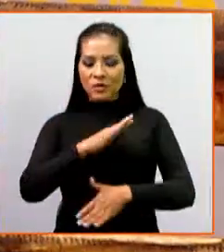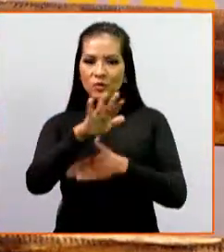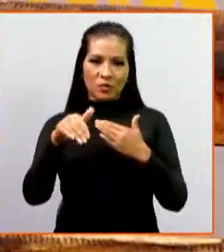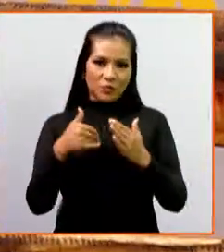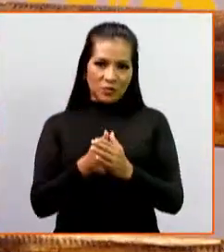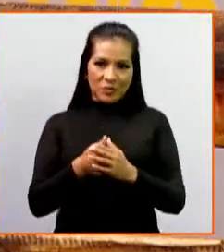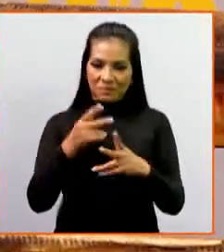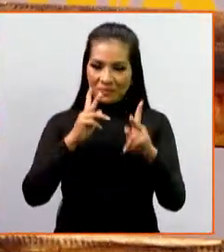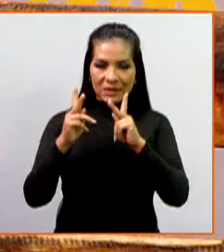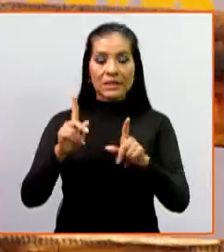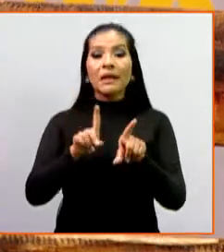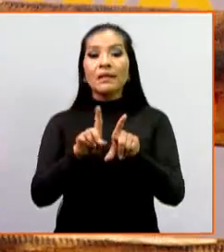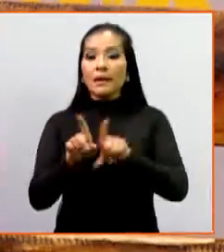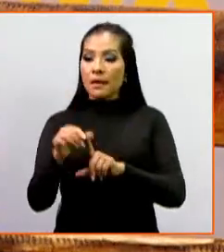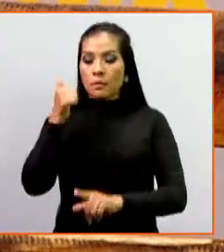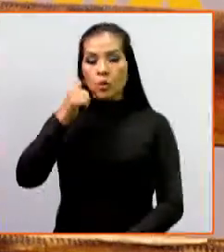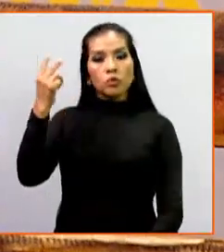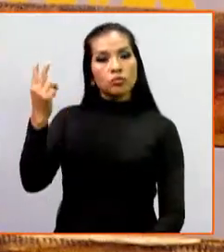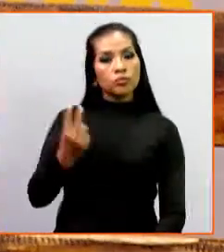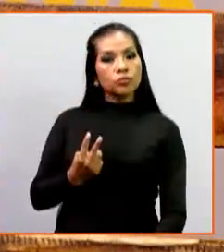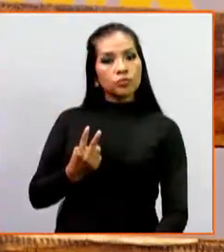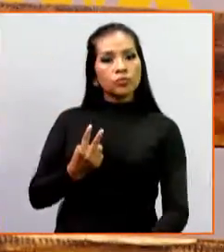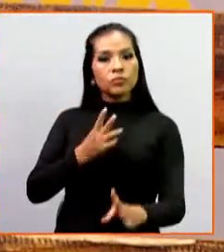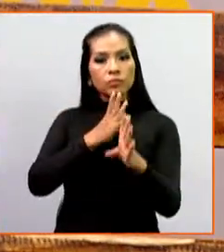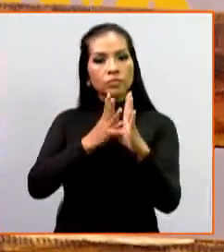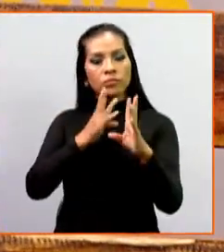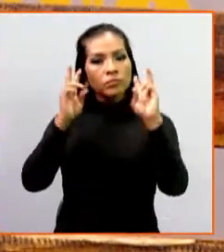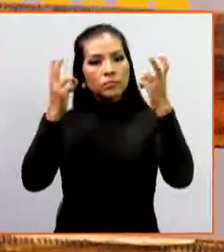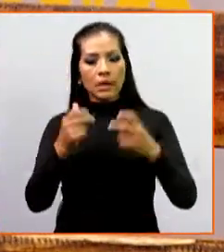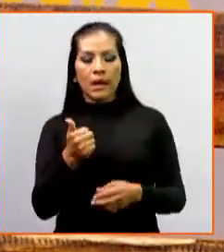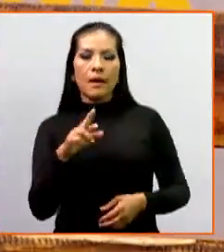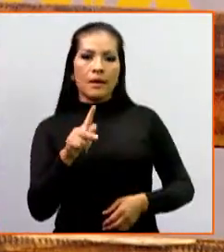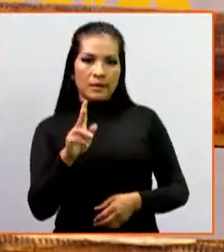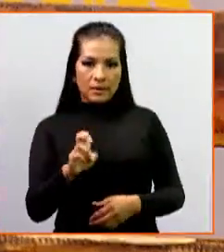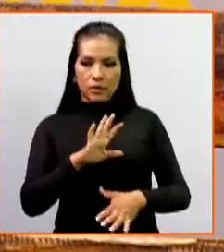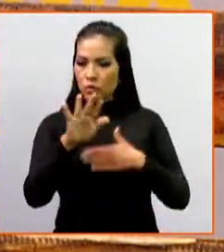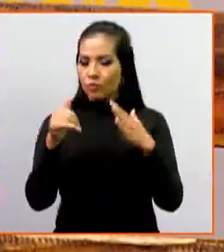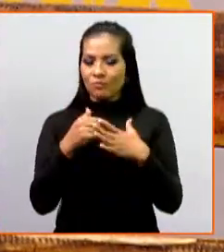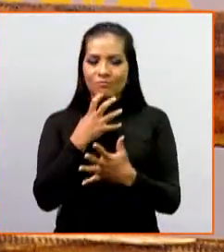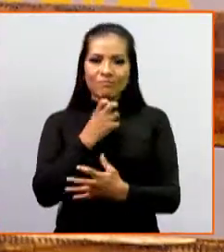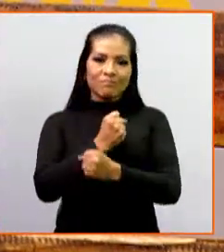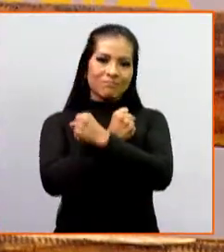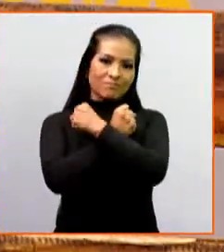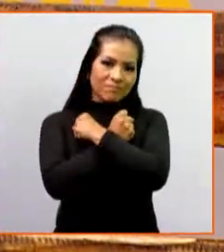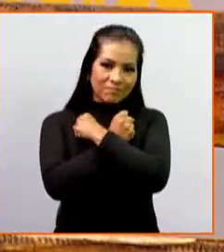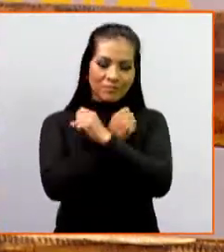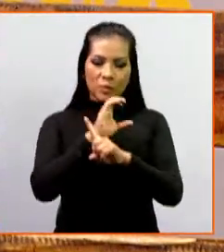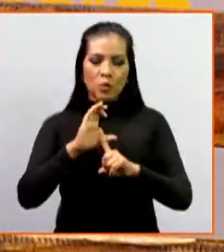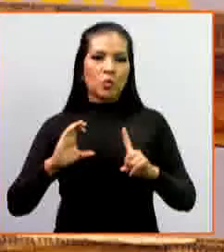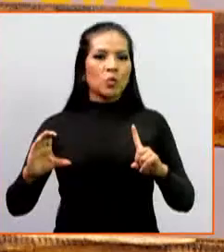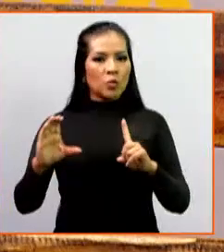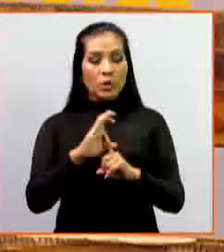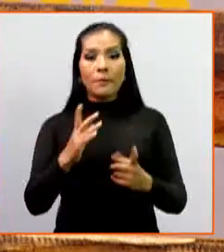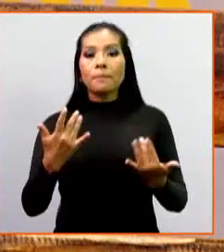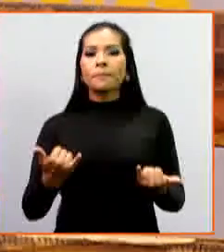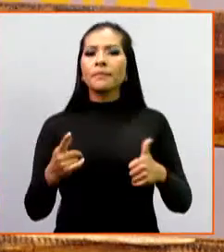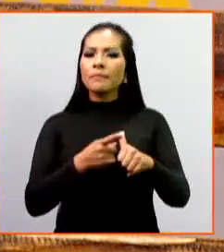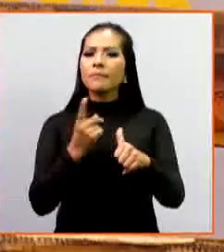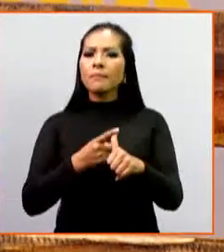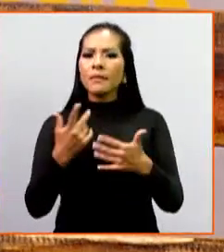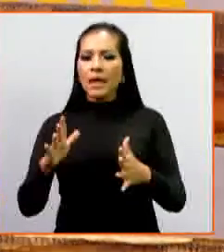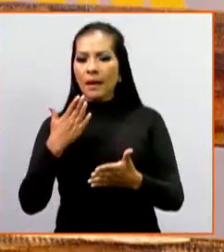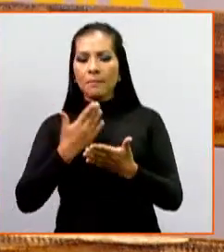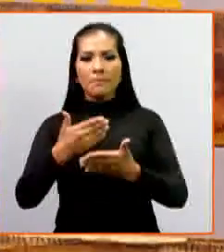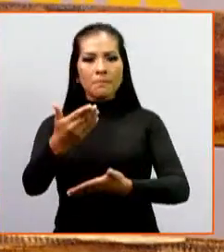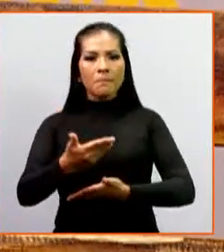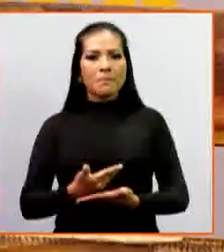que se encuentran con nosotros para hablarnos sobre arte, sobre lo que nos apasiona, sobre cultura. Primero quiero dar la bienvenida